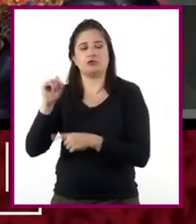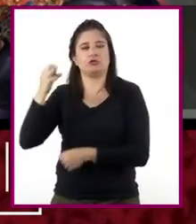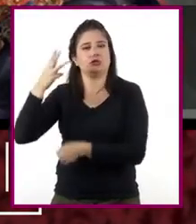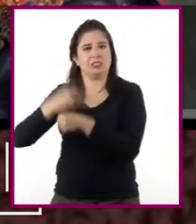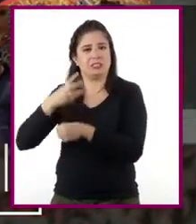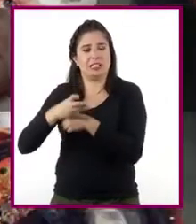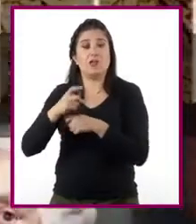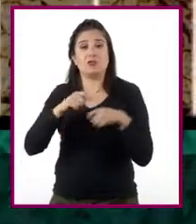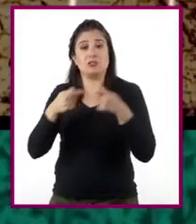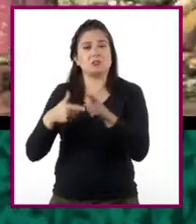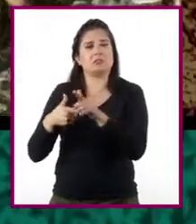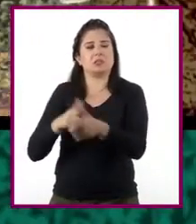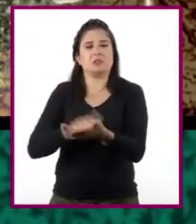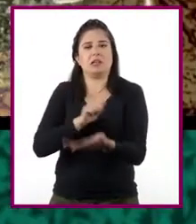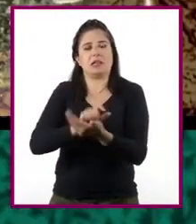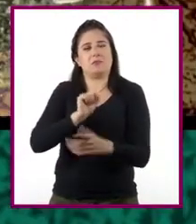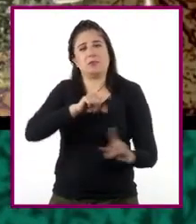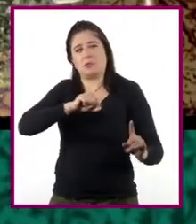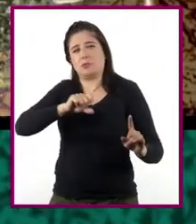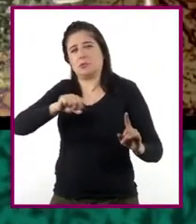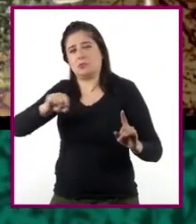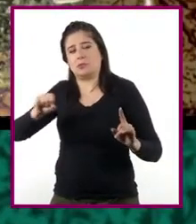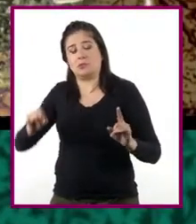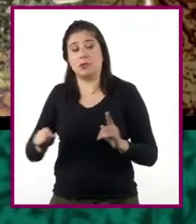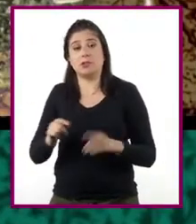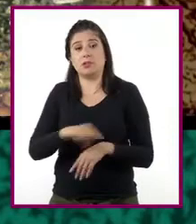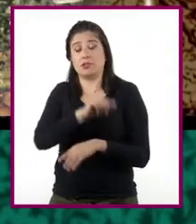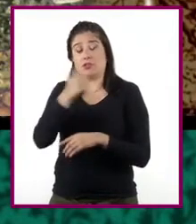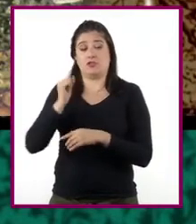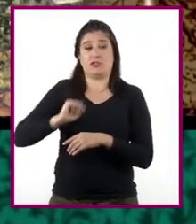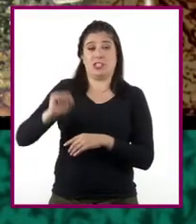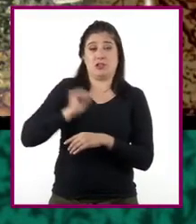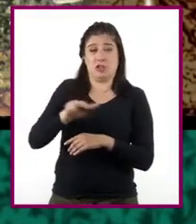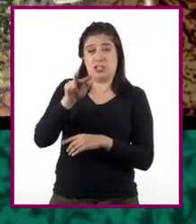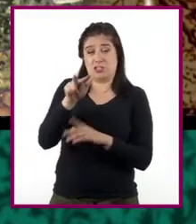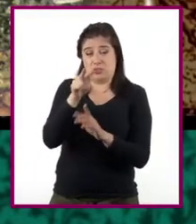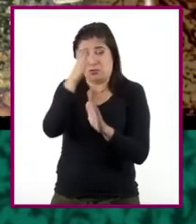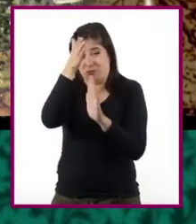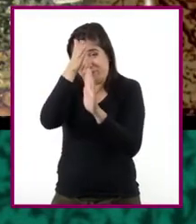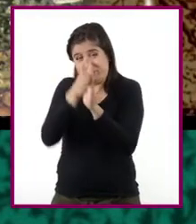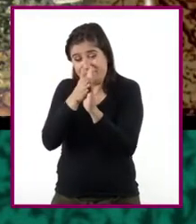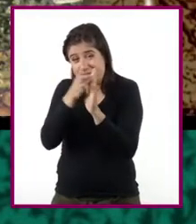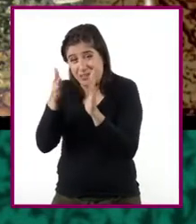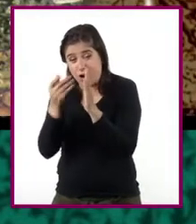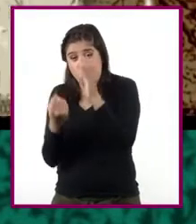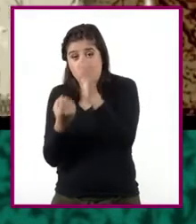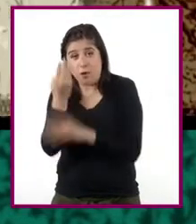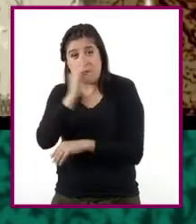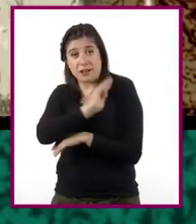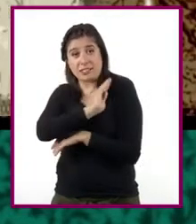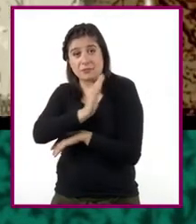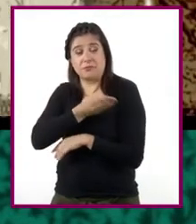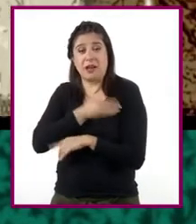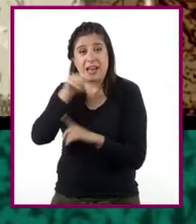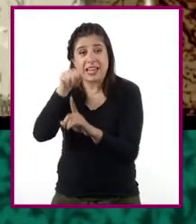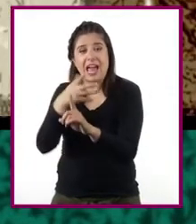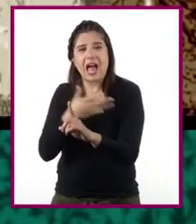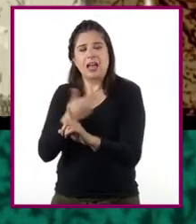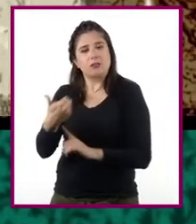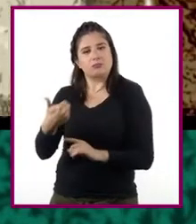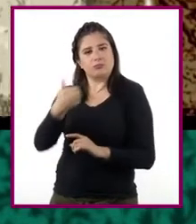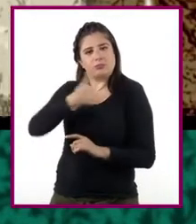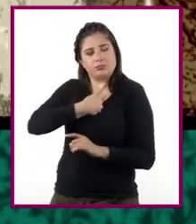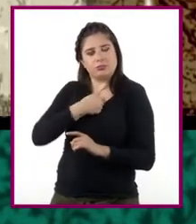III. Hasta antes de la segunda mitad del siglo XVIII, la Nueva España había tenido cierta autonomía